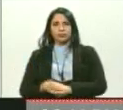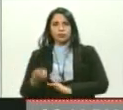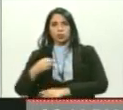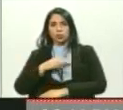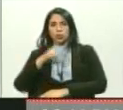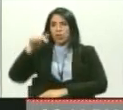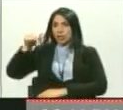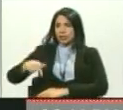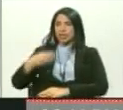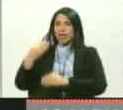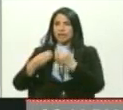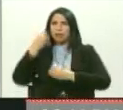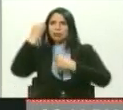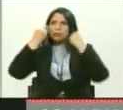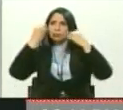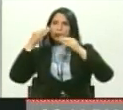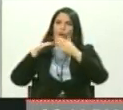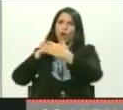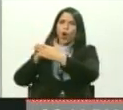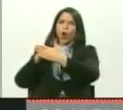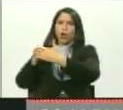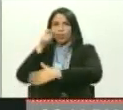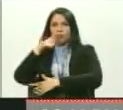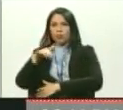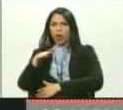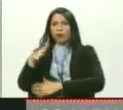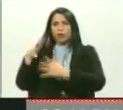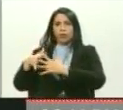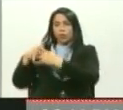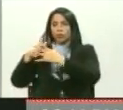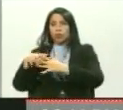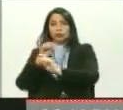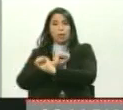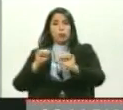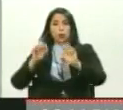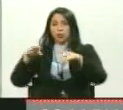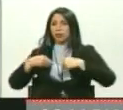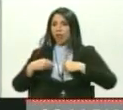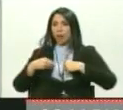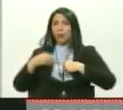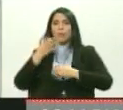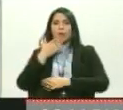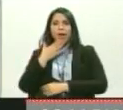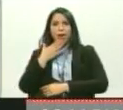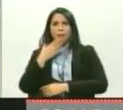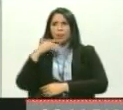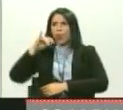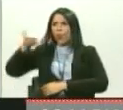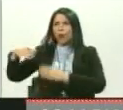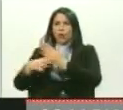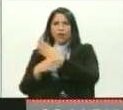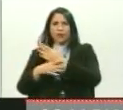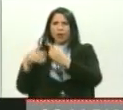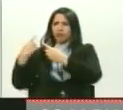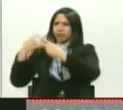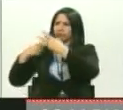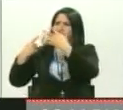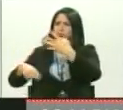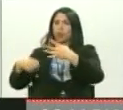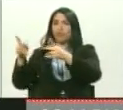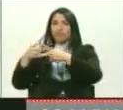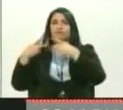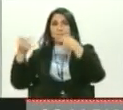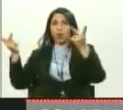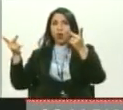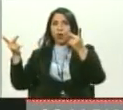haciendo pronósticos contra el pueblo de Estados Unidos, pero tampoco aceptamos que Pompeo, Carabrotada y todos estos medios de comunicación de la